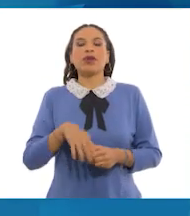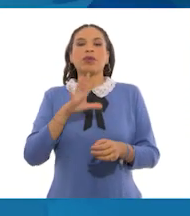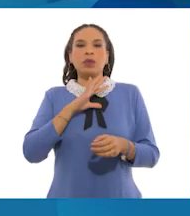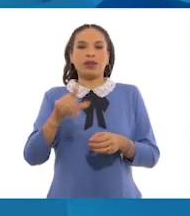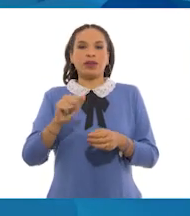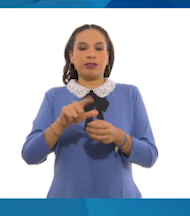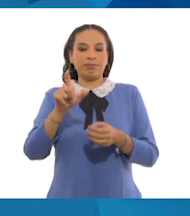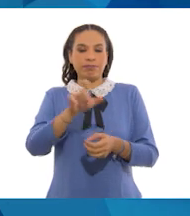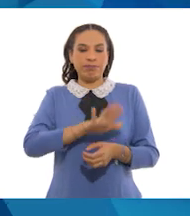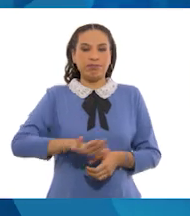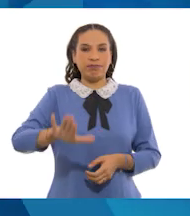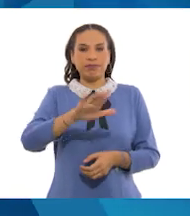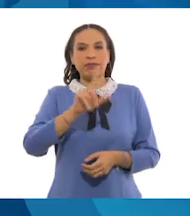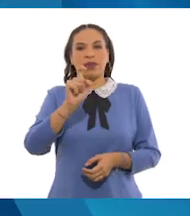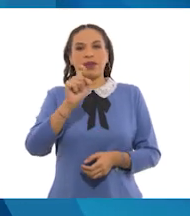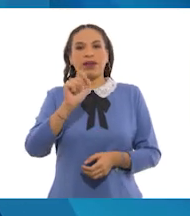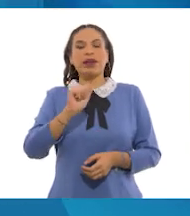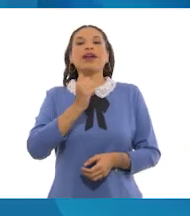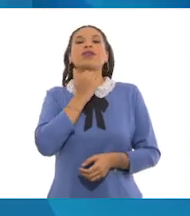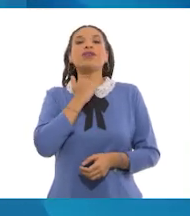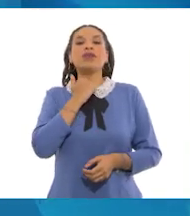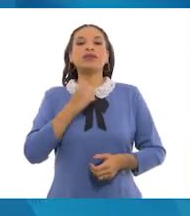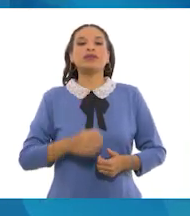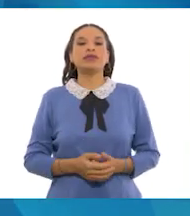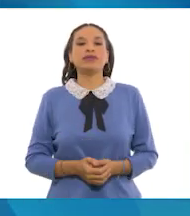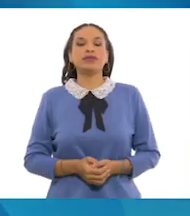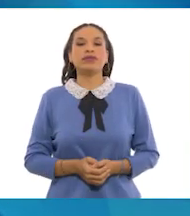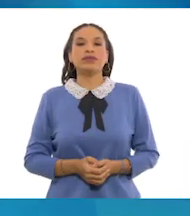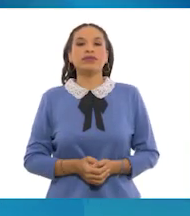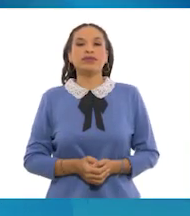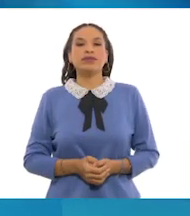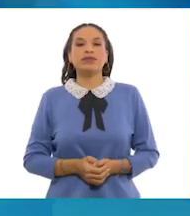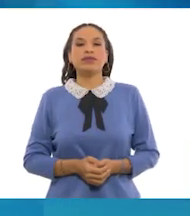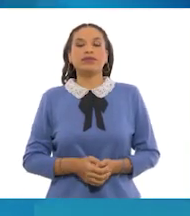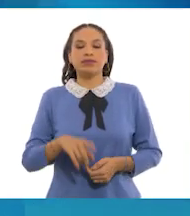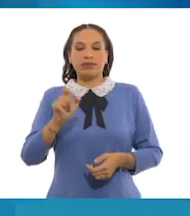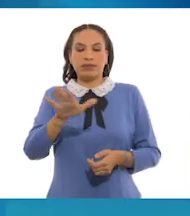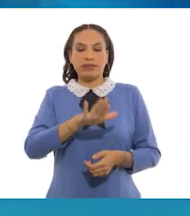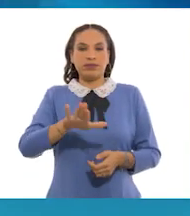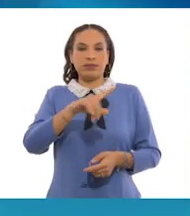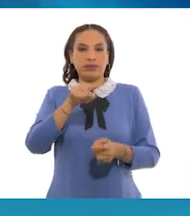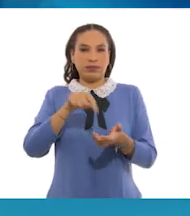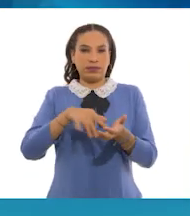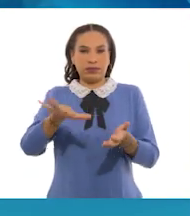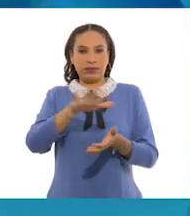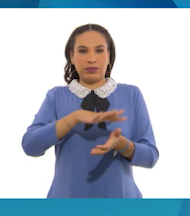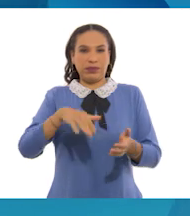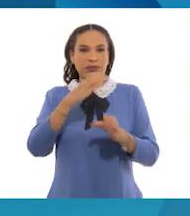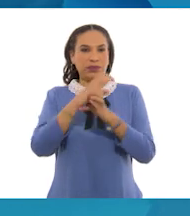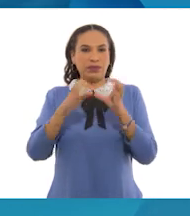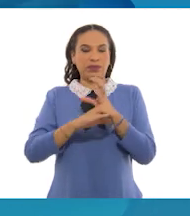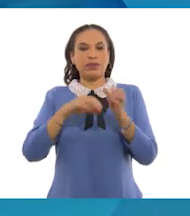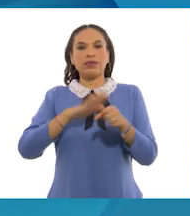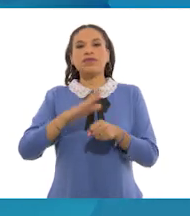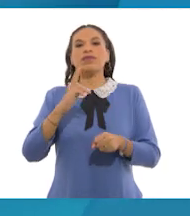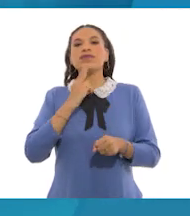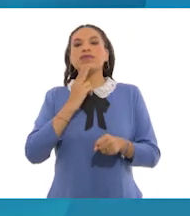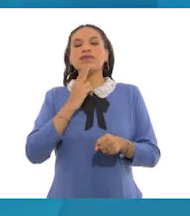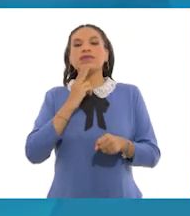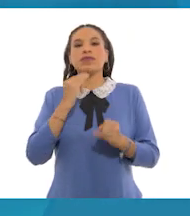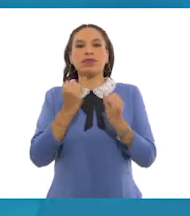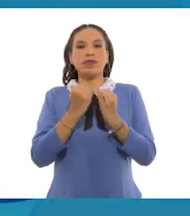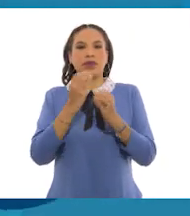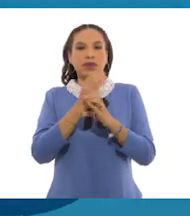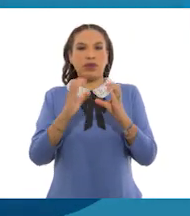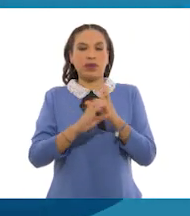aplica desinfectante a base de agua y alcohol. Desinfecta las superficies de los objetos que más utilizas. También